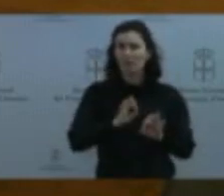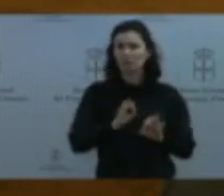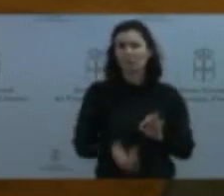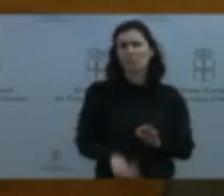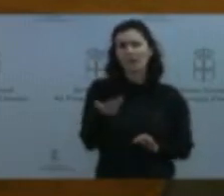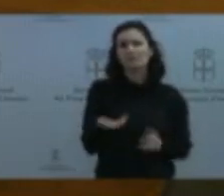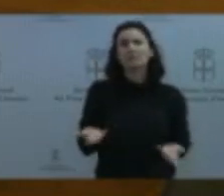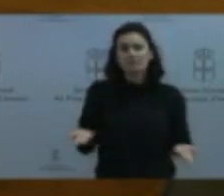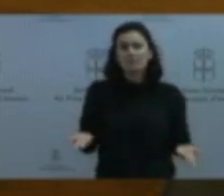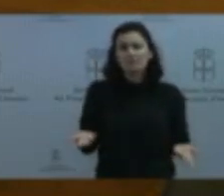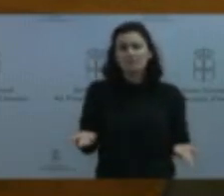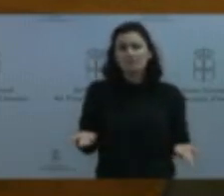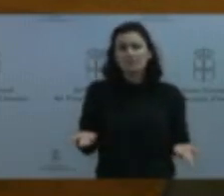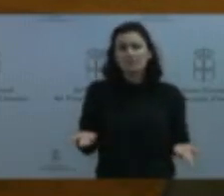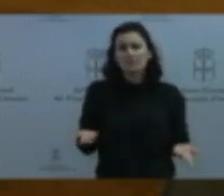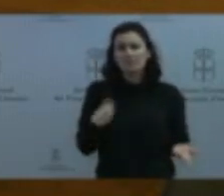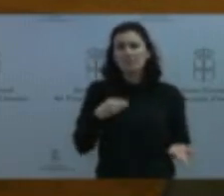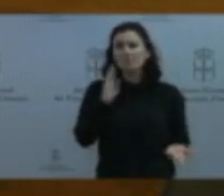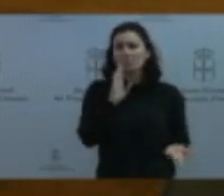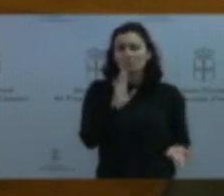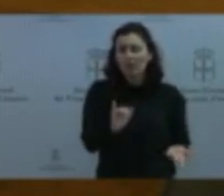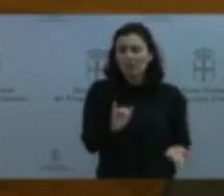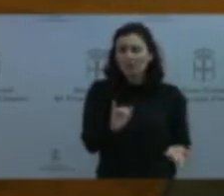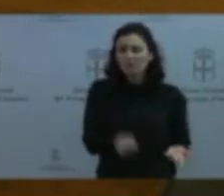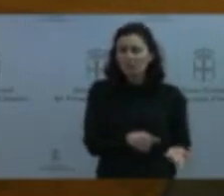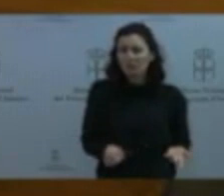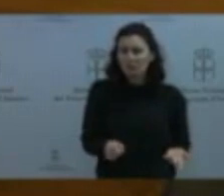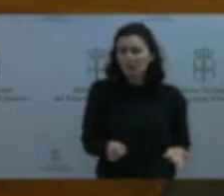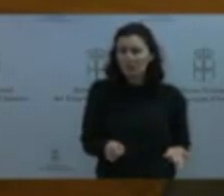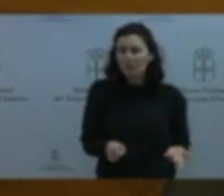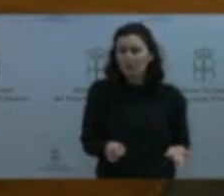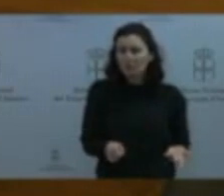delictivos? ¿Es connivencia por parte de la Administración? No es ninguna